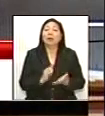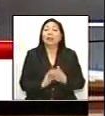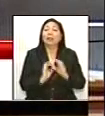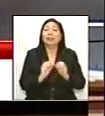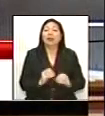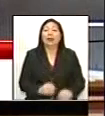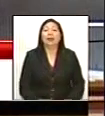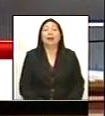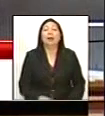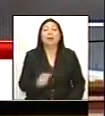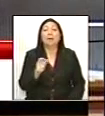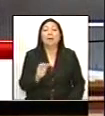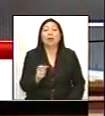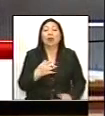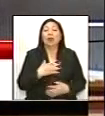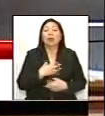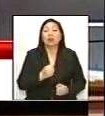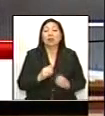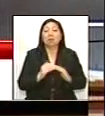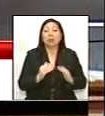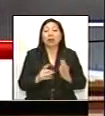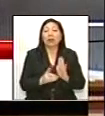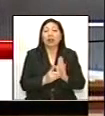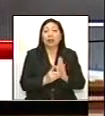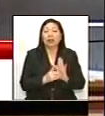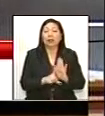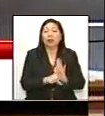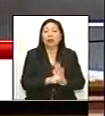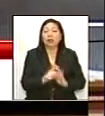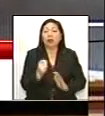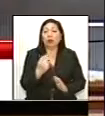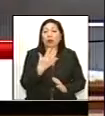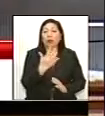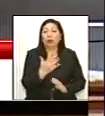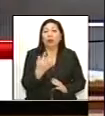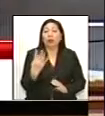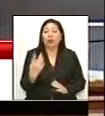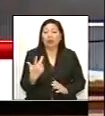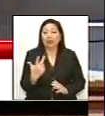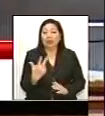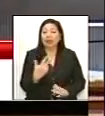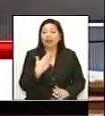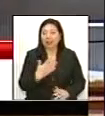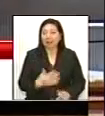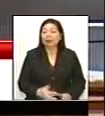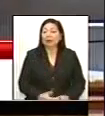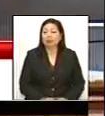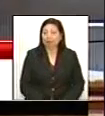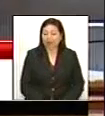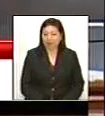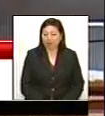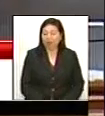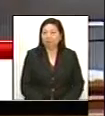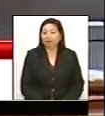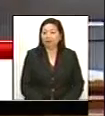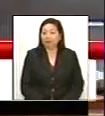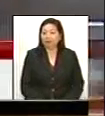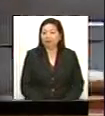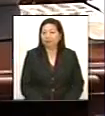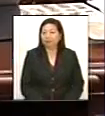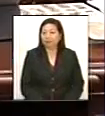otorga al personal de la salud en el marco del decreto legislativo 1153. Gracias, congresista Saavedra. Gracias,